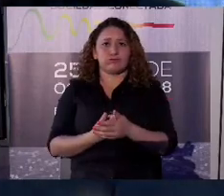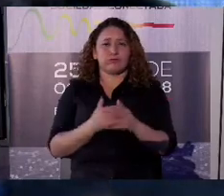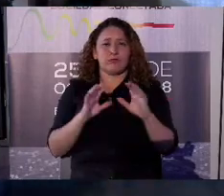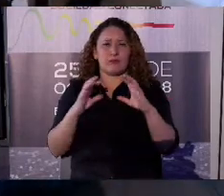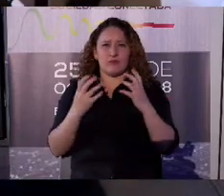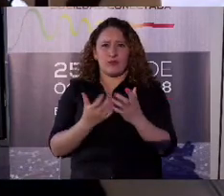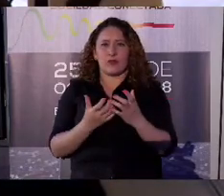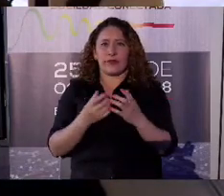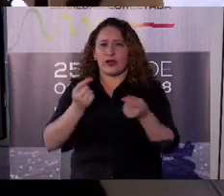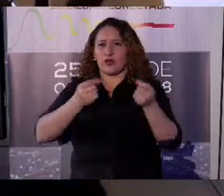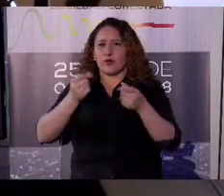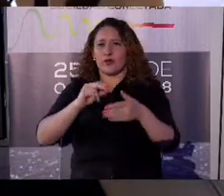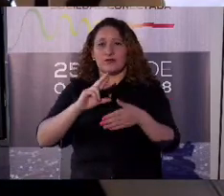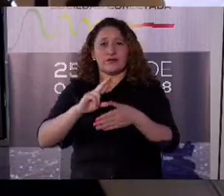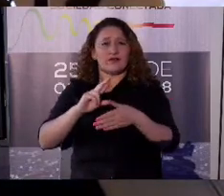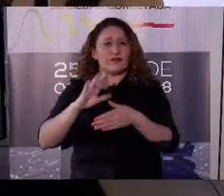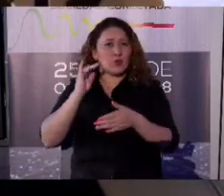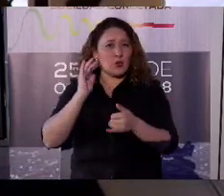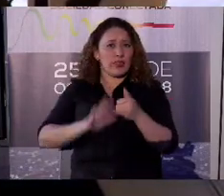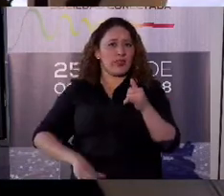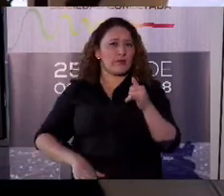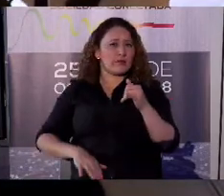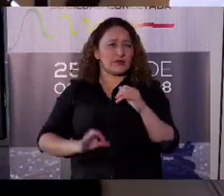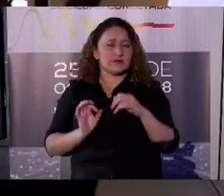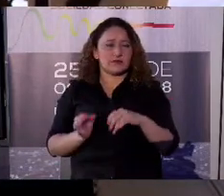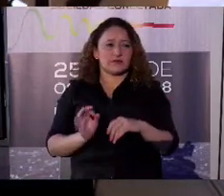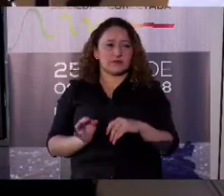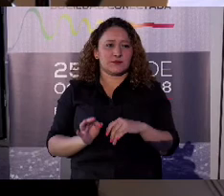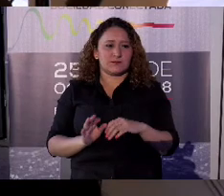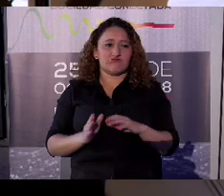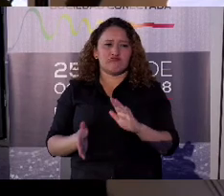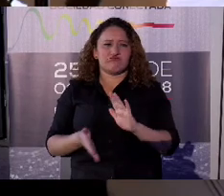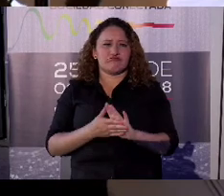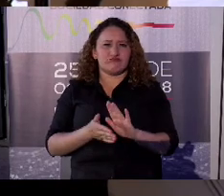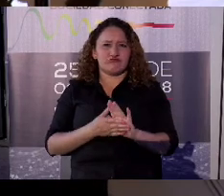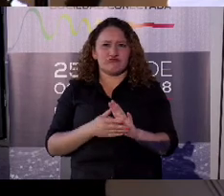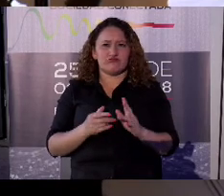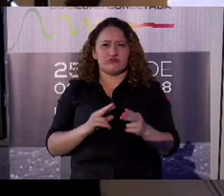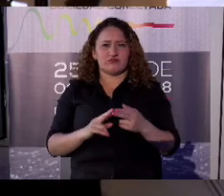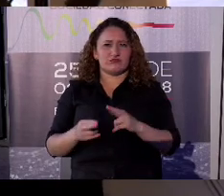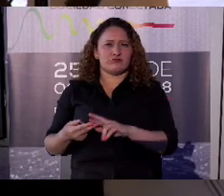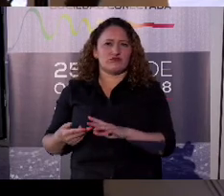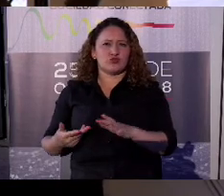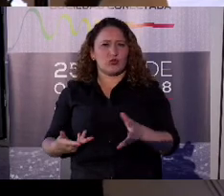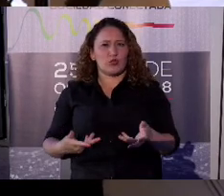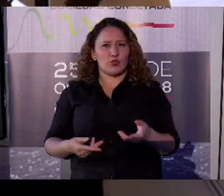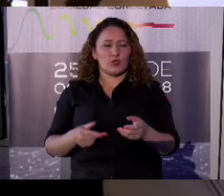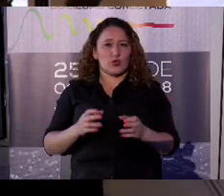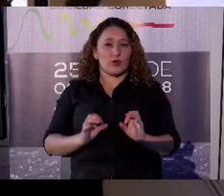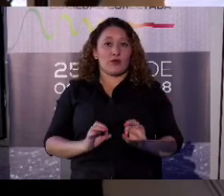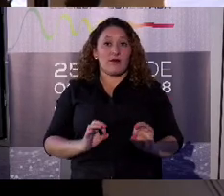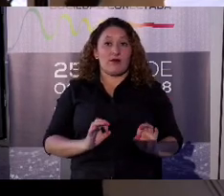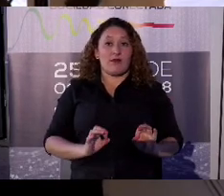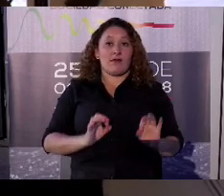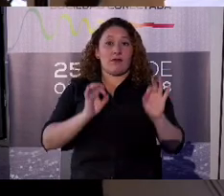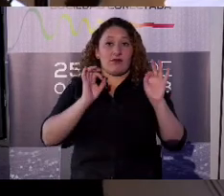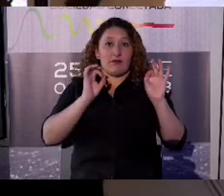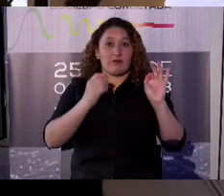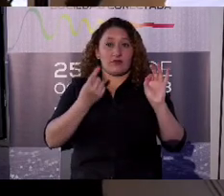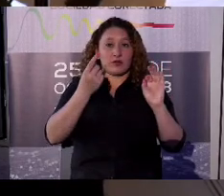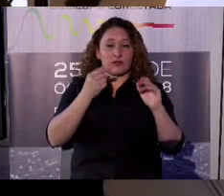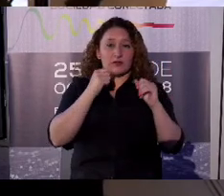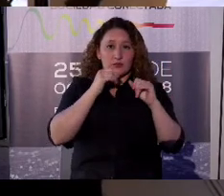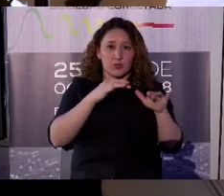sale última, última. Y está claramente demostrado que hay una correlación directa entre calidad de políticas